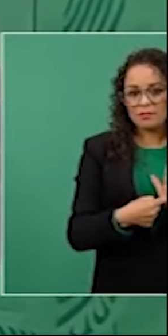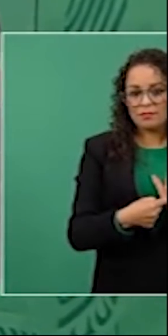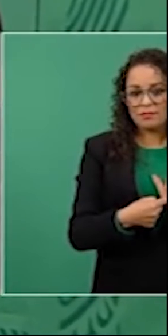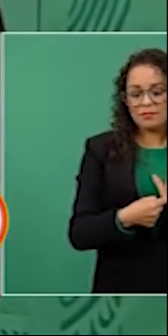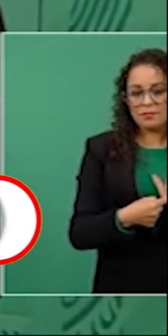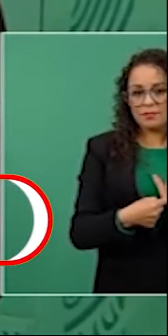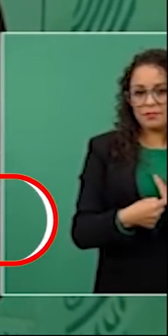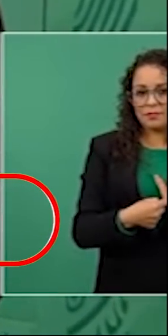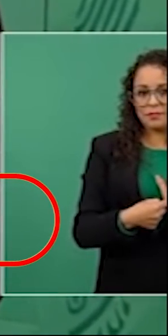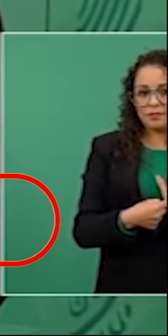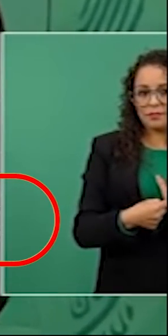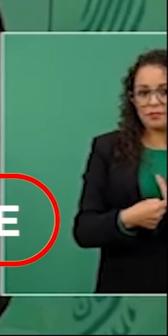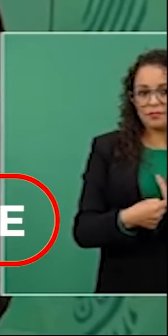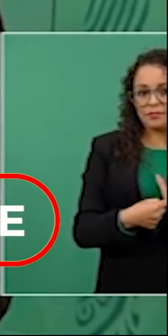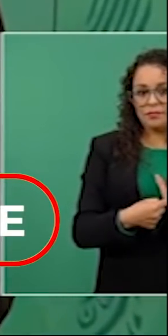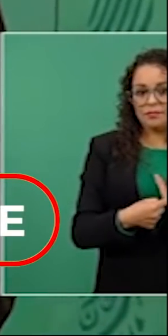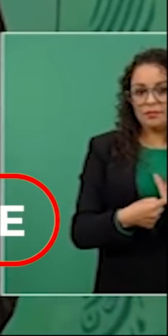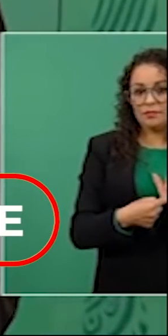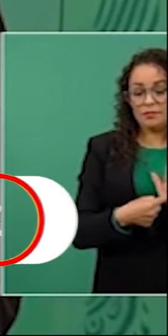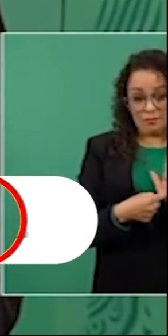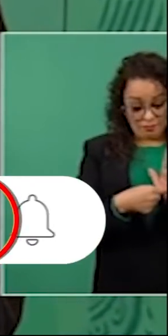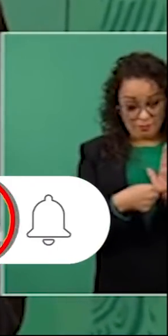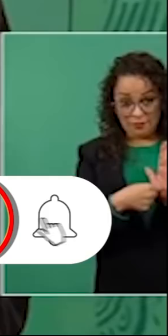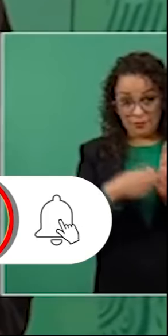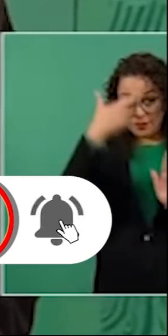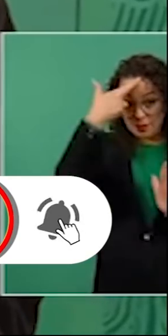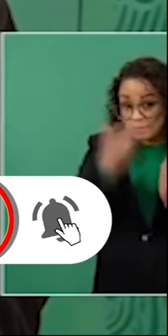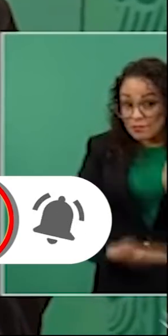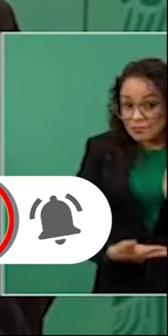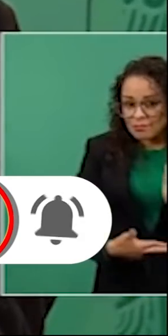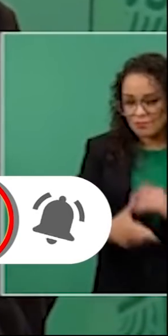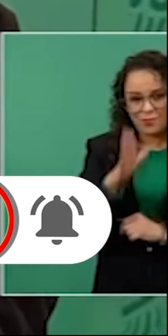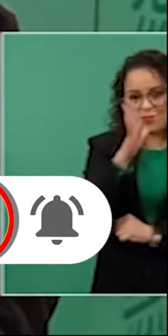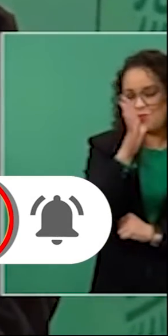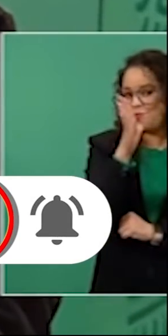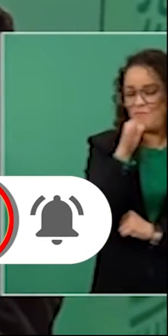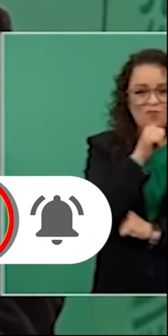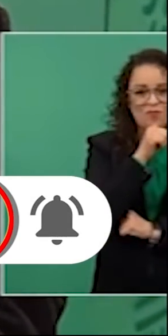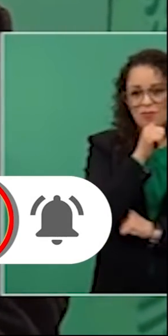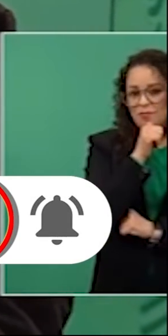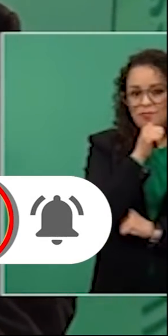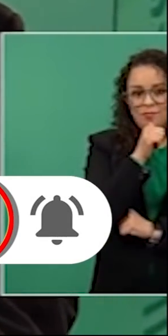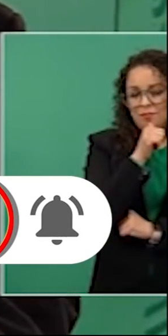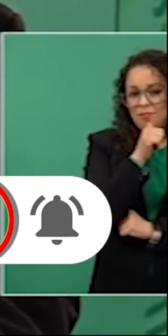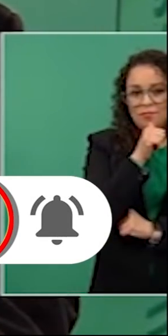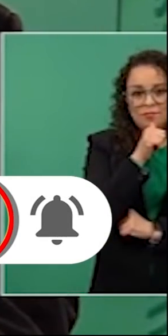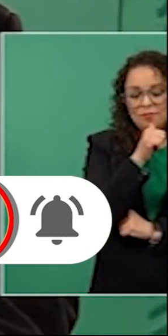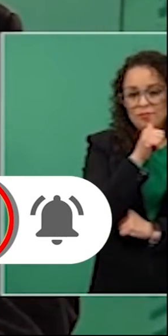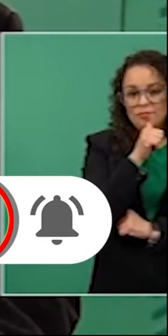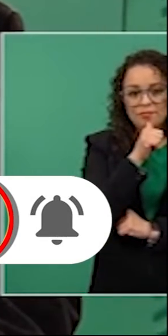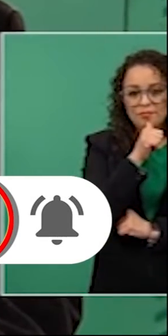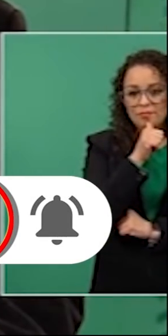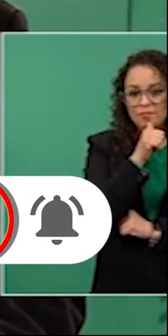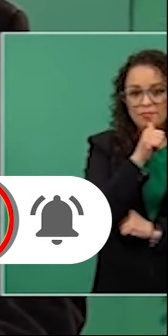Instituto Nacional Electoral que querían imponer su voluntad y frenar la revocación de mandato. Y es que el día de ayer,